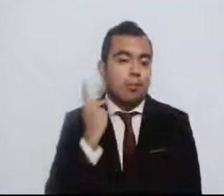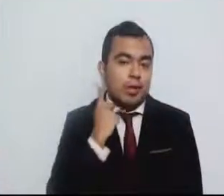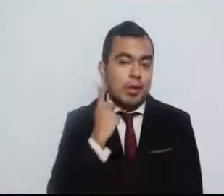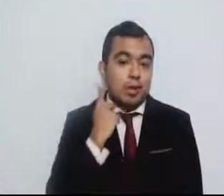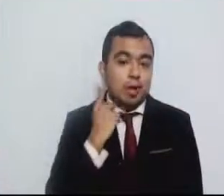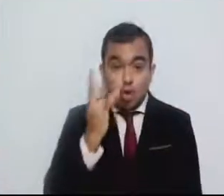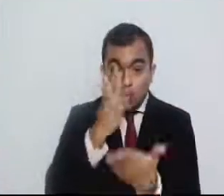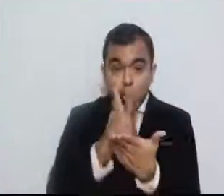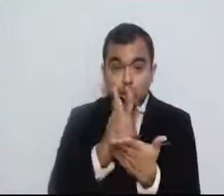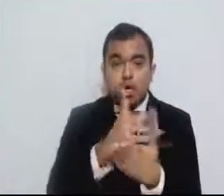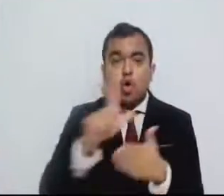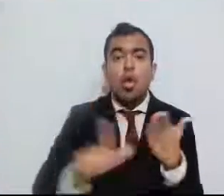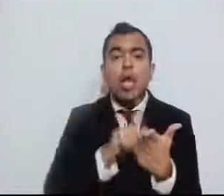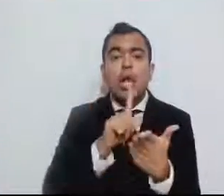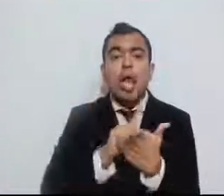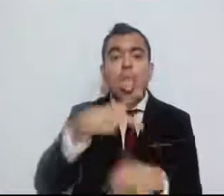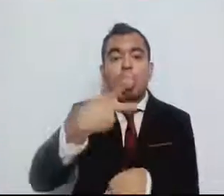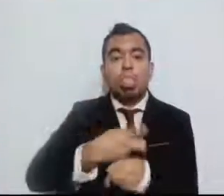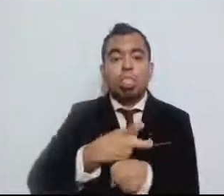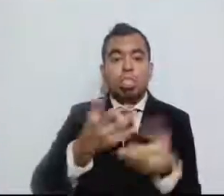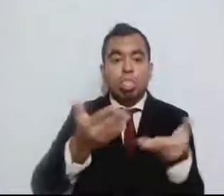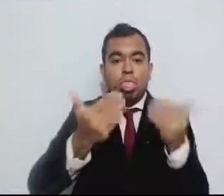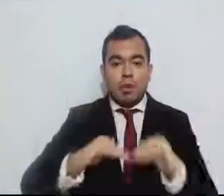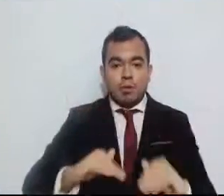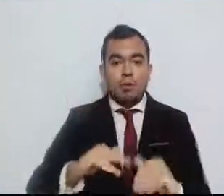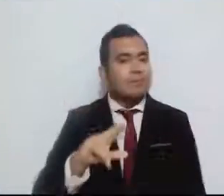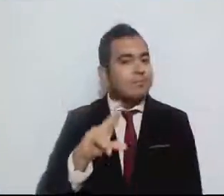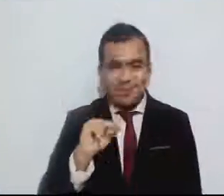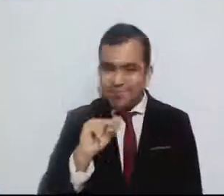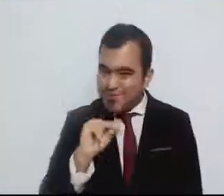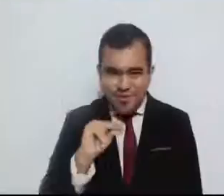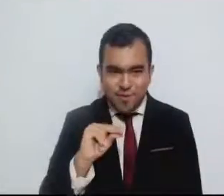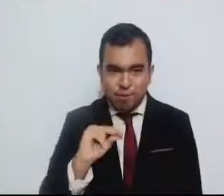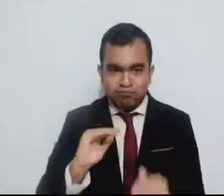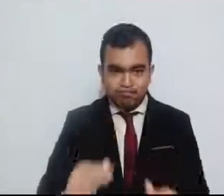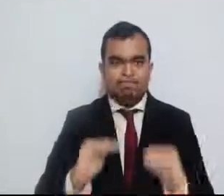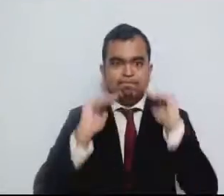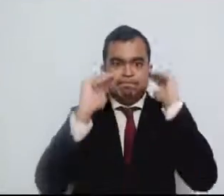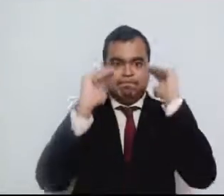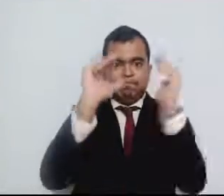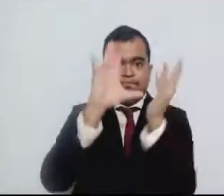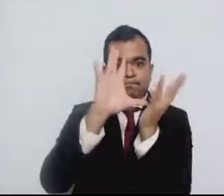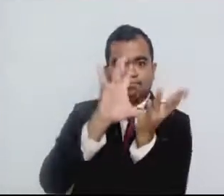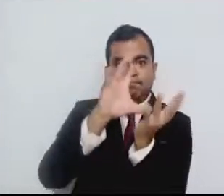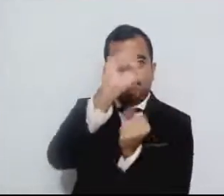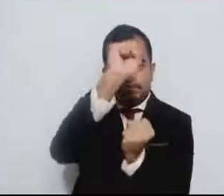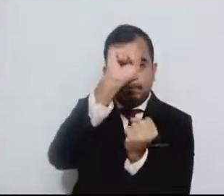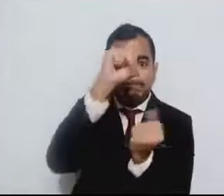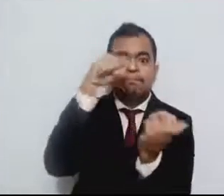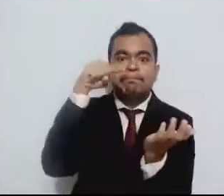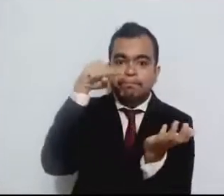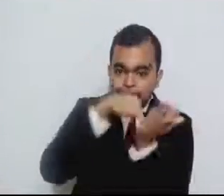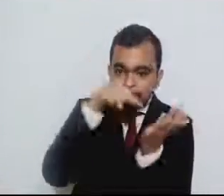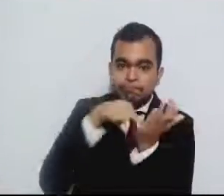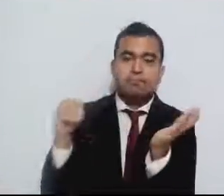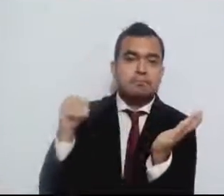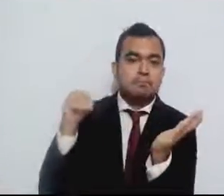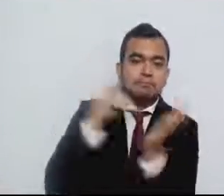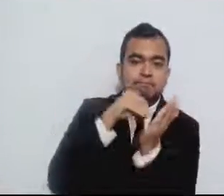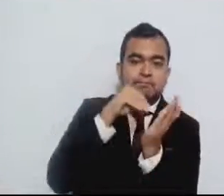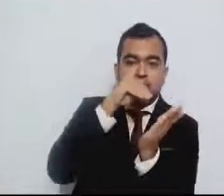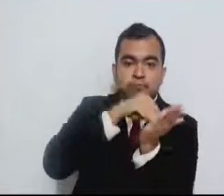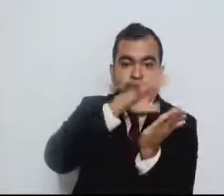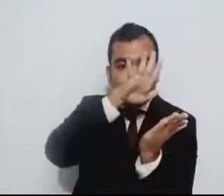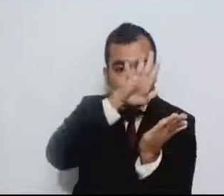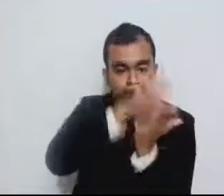leyes secundarias, sino que sean la máxima carta magna de nuestro Estado de México, que quede